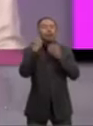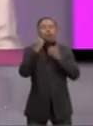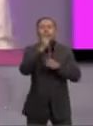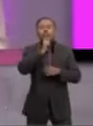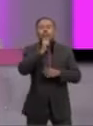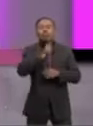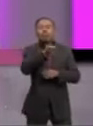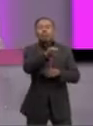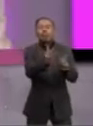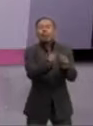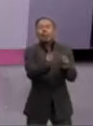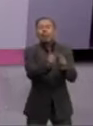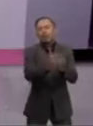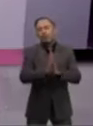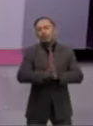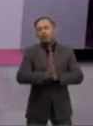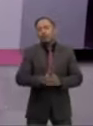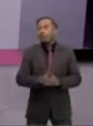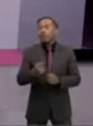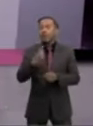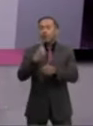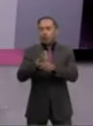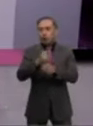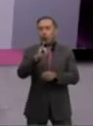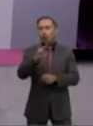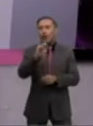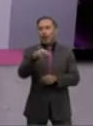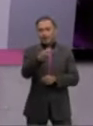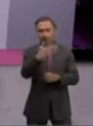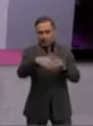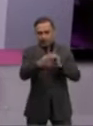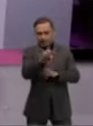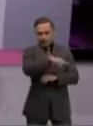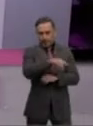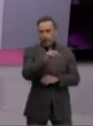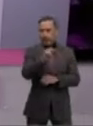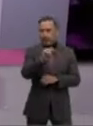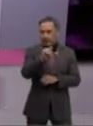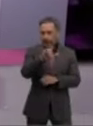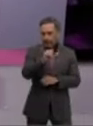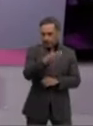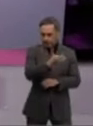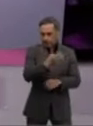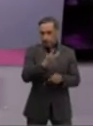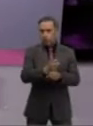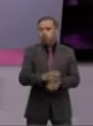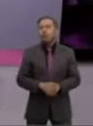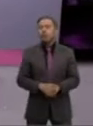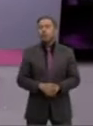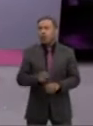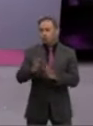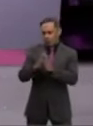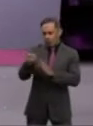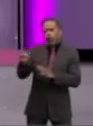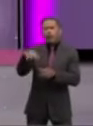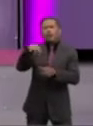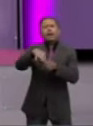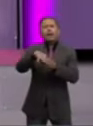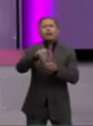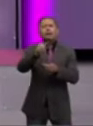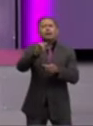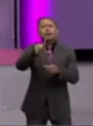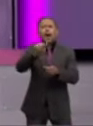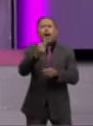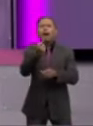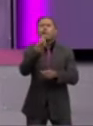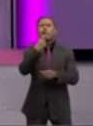Julián había pedido la palabra primero y ahorita escuchamos también a Natalia. Juncal. Pues producción, si por ahí tienen un té de tila o unas pastillas de amlodipino,